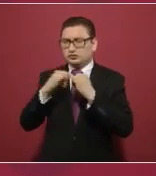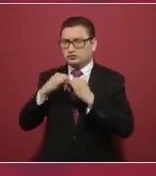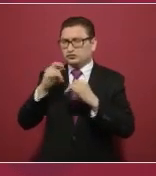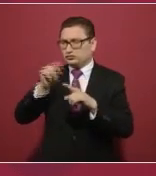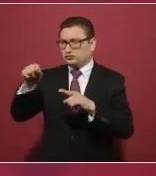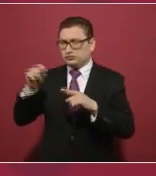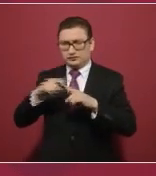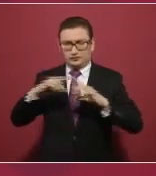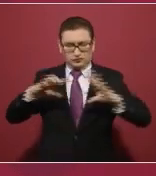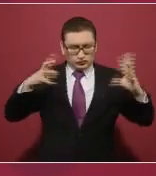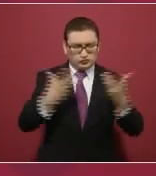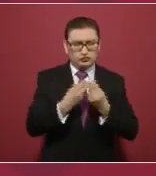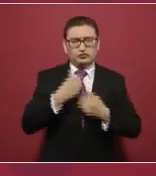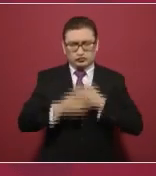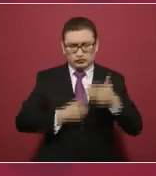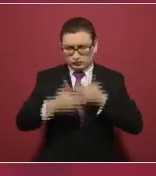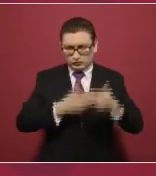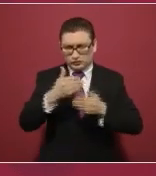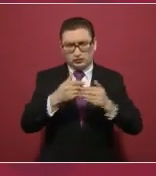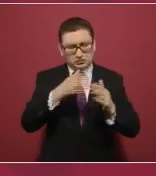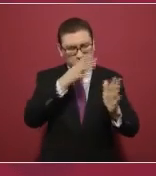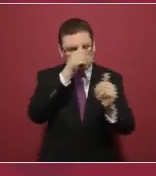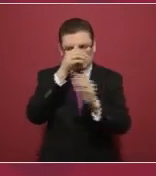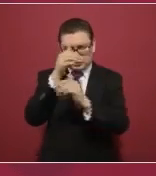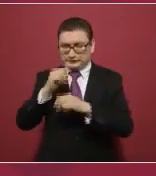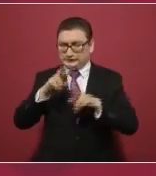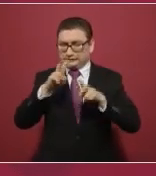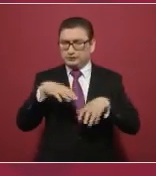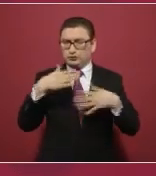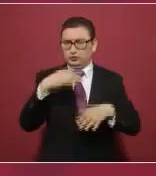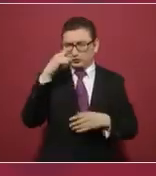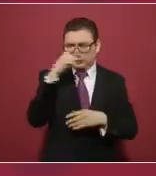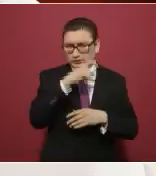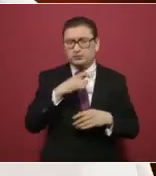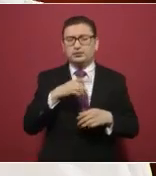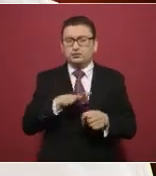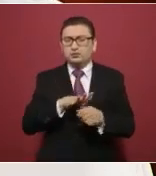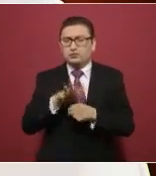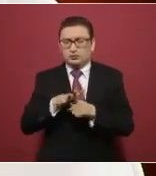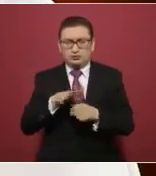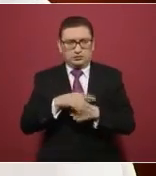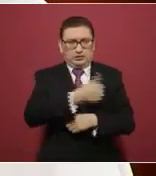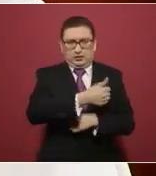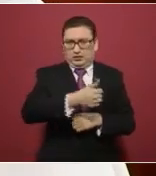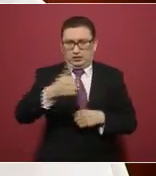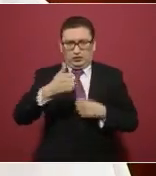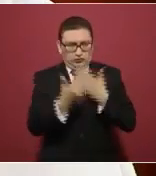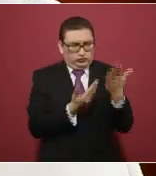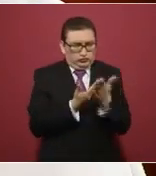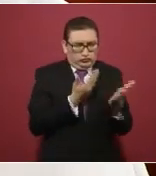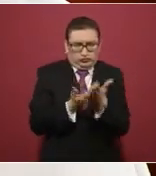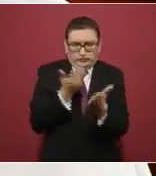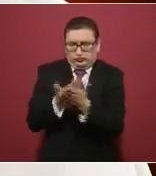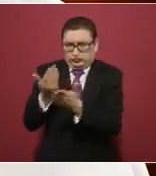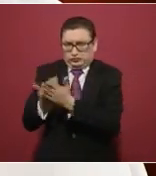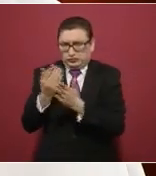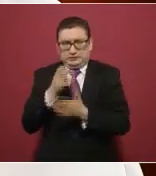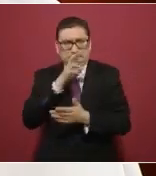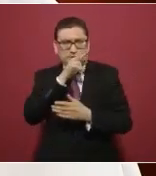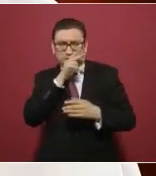se alcanzó un consenso en una materia especialmente compleja, incorporando muchas de las preocupaciones y propuestas hechas por los diversos